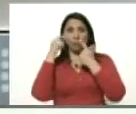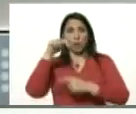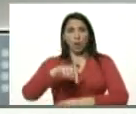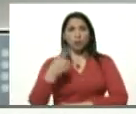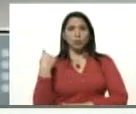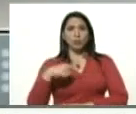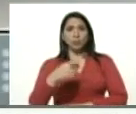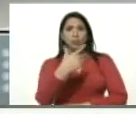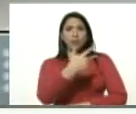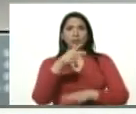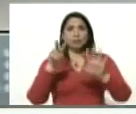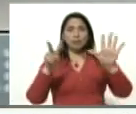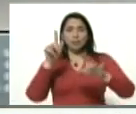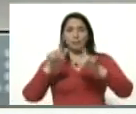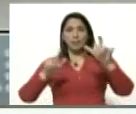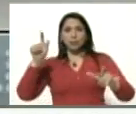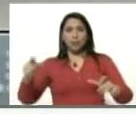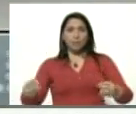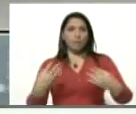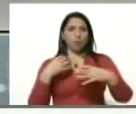tuvimos 37 casos.